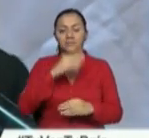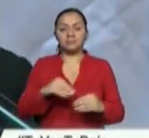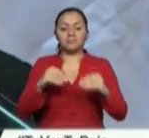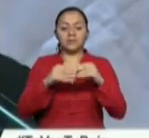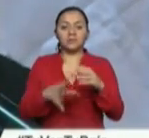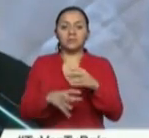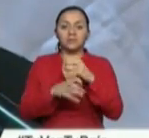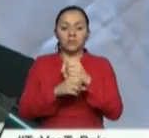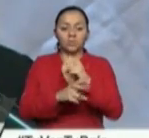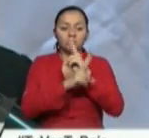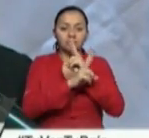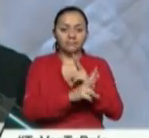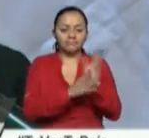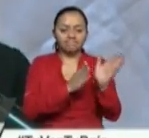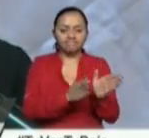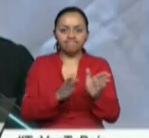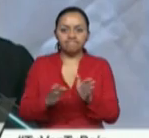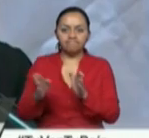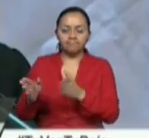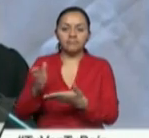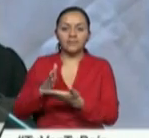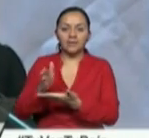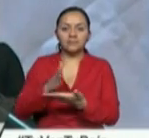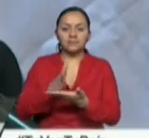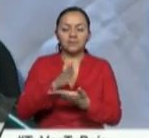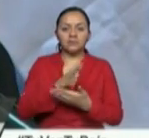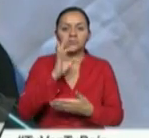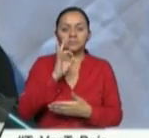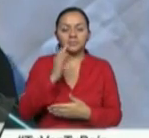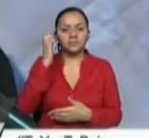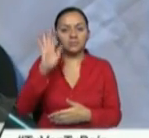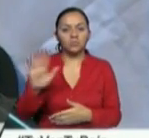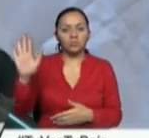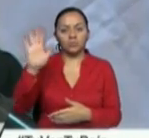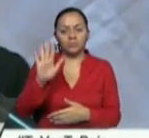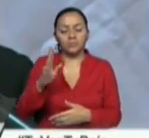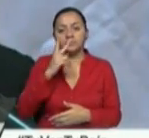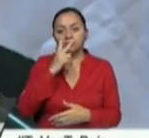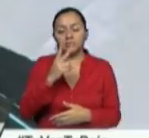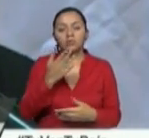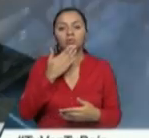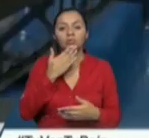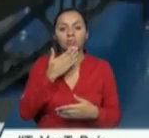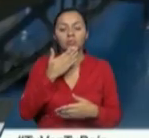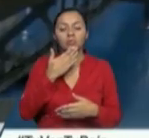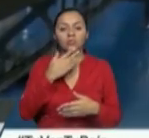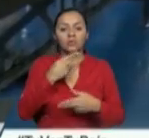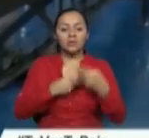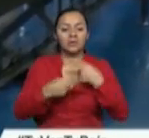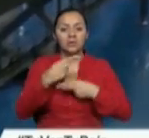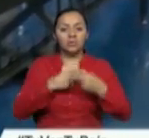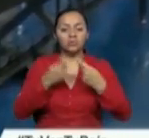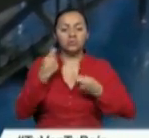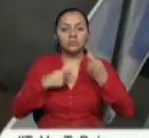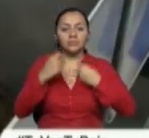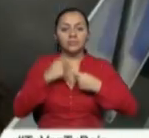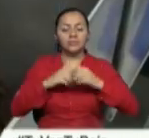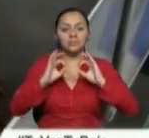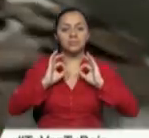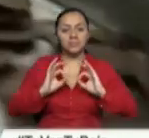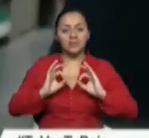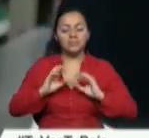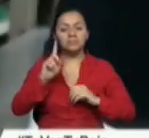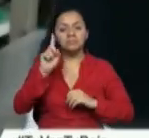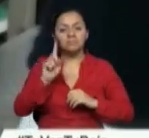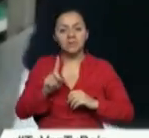darle previsibilidad al acceso en la Unión Unión Europea de un monto de comercio de exportaciones de más